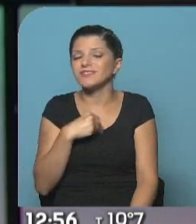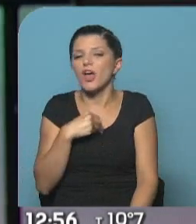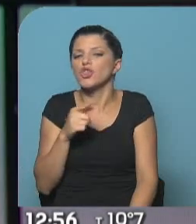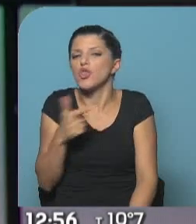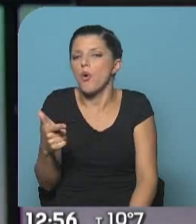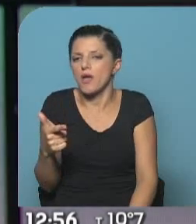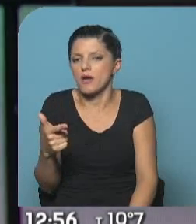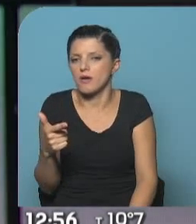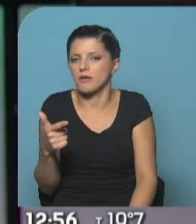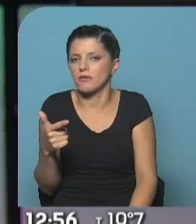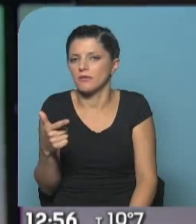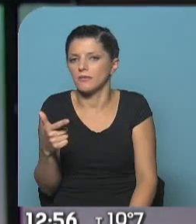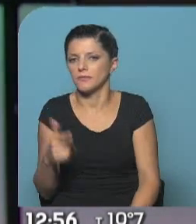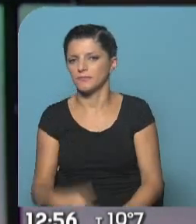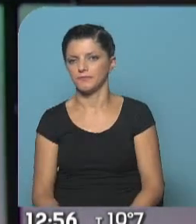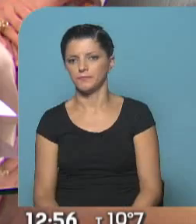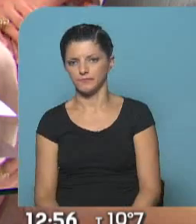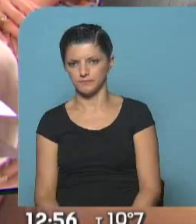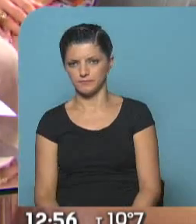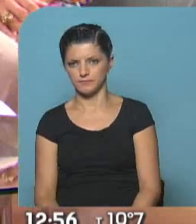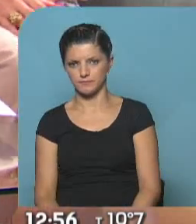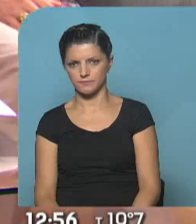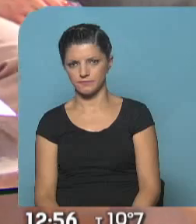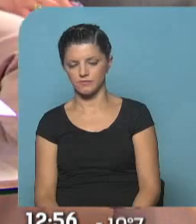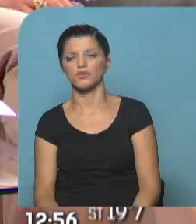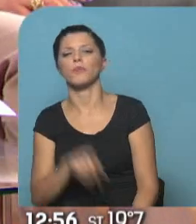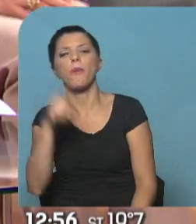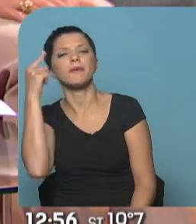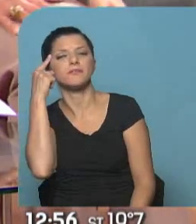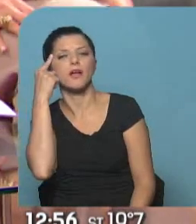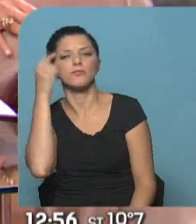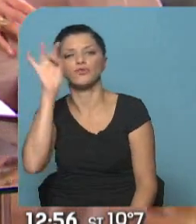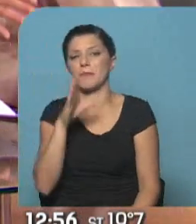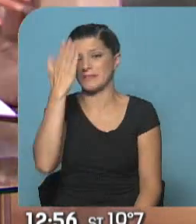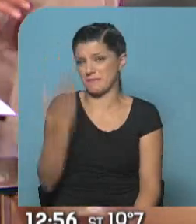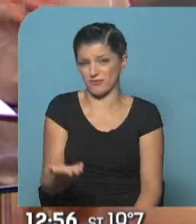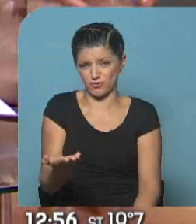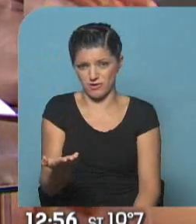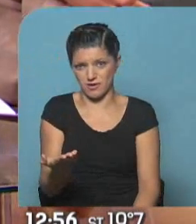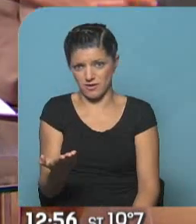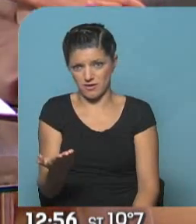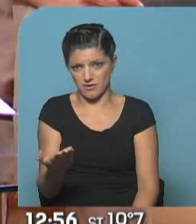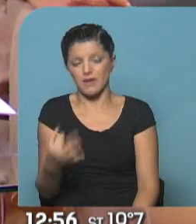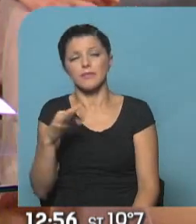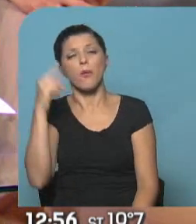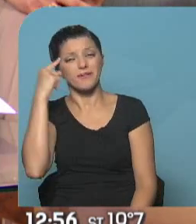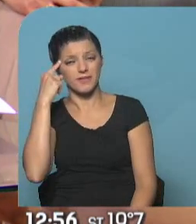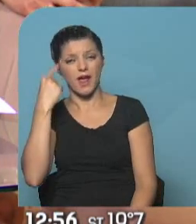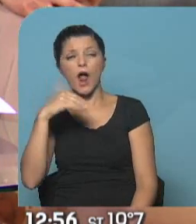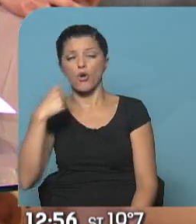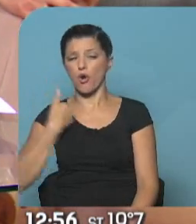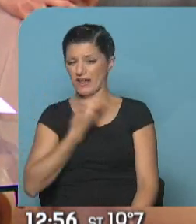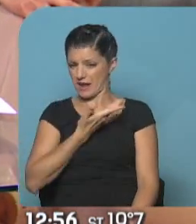no habría que cargar tanto las tintas en Lindner, sino ver un poco también verlo un poco más de una manera más global, ¿no?